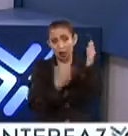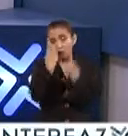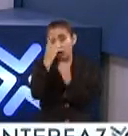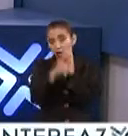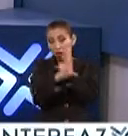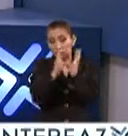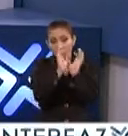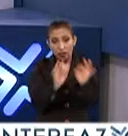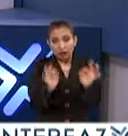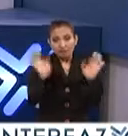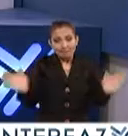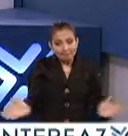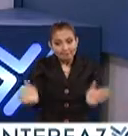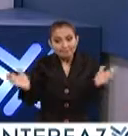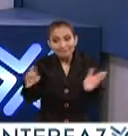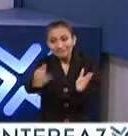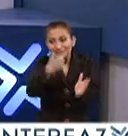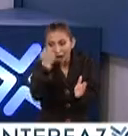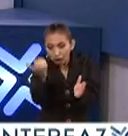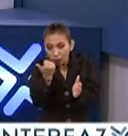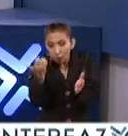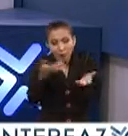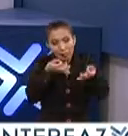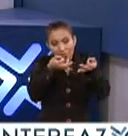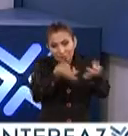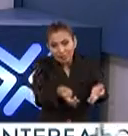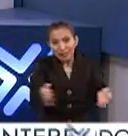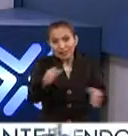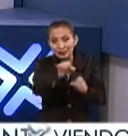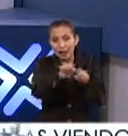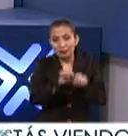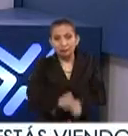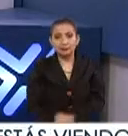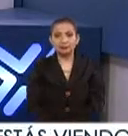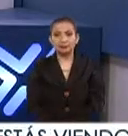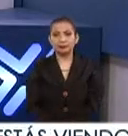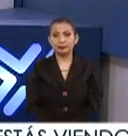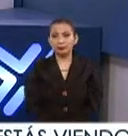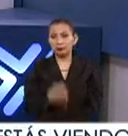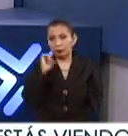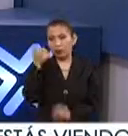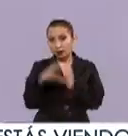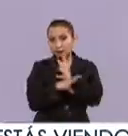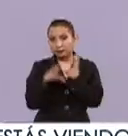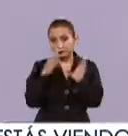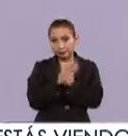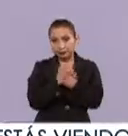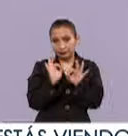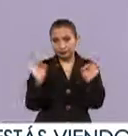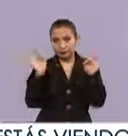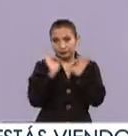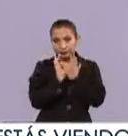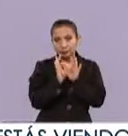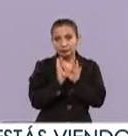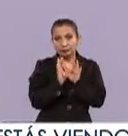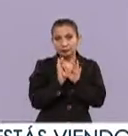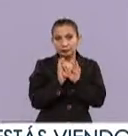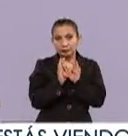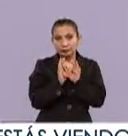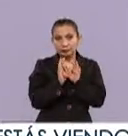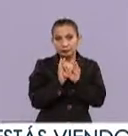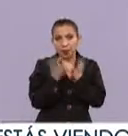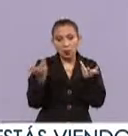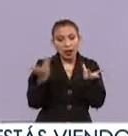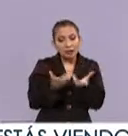más importante, motivamos al alumno ya en el aula, ¿no? Y otro elemento muy importante que pues le da